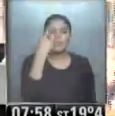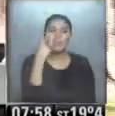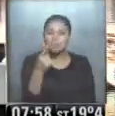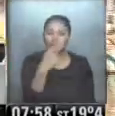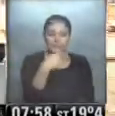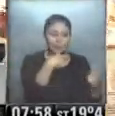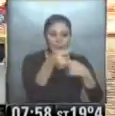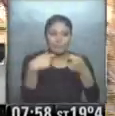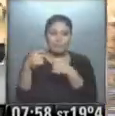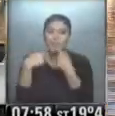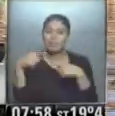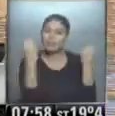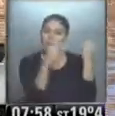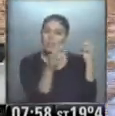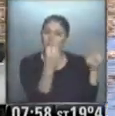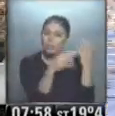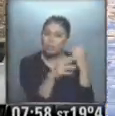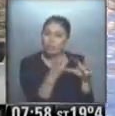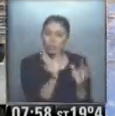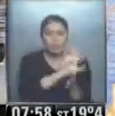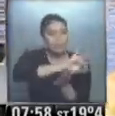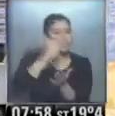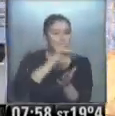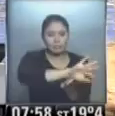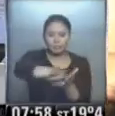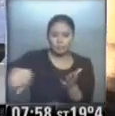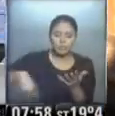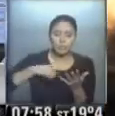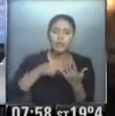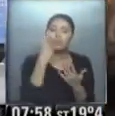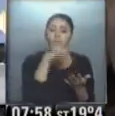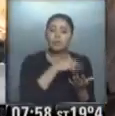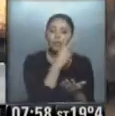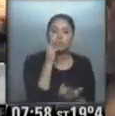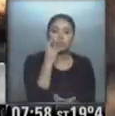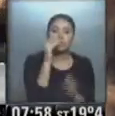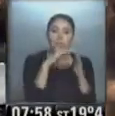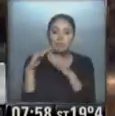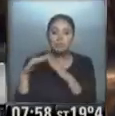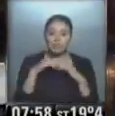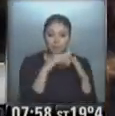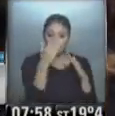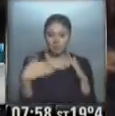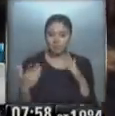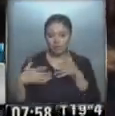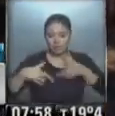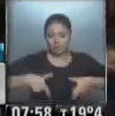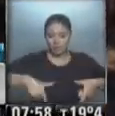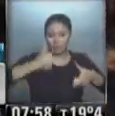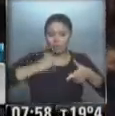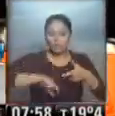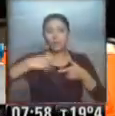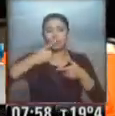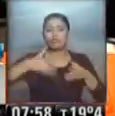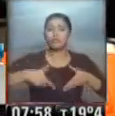puestos que volcaban basuras en cantidades. Hay 1.200.000 vecinos que tienen cloacas, 1.000.000 de vecinos que tienen